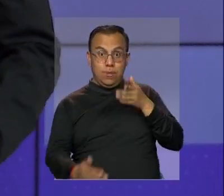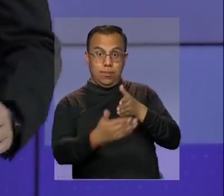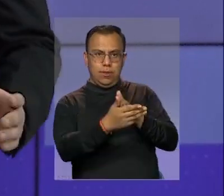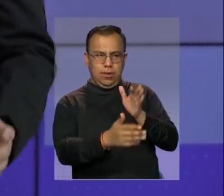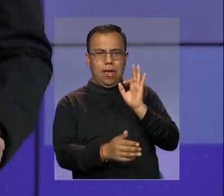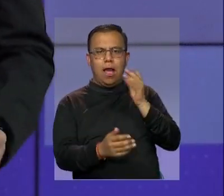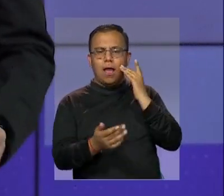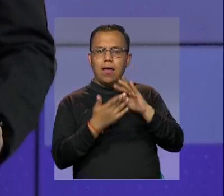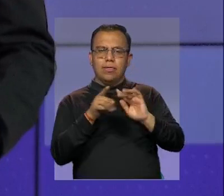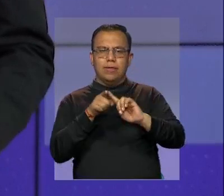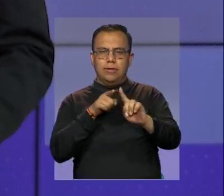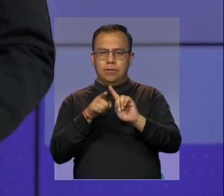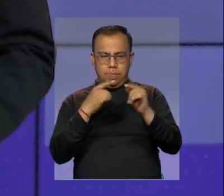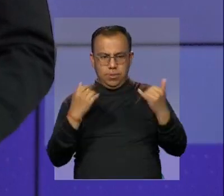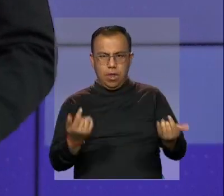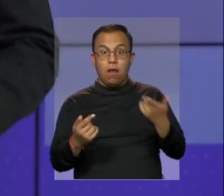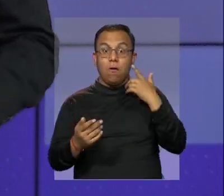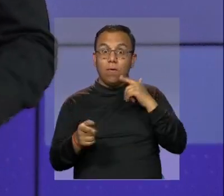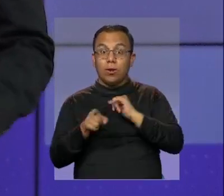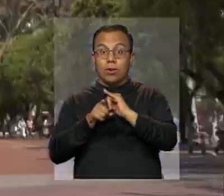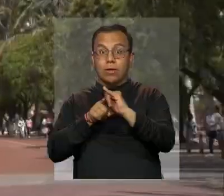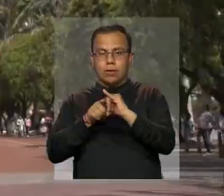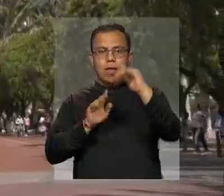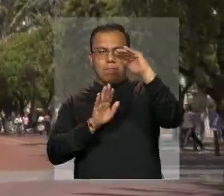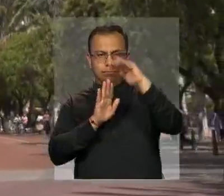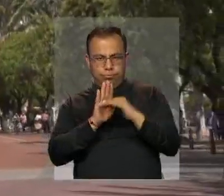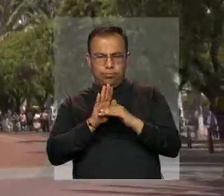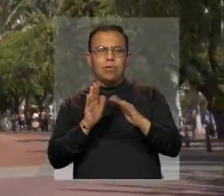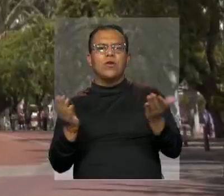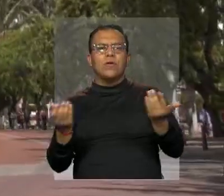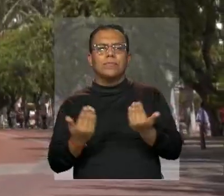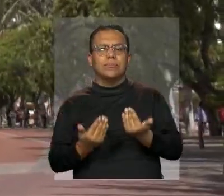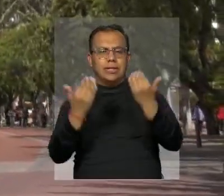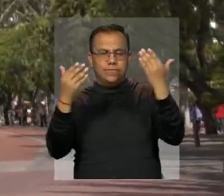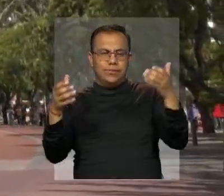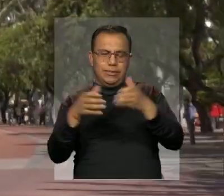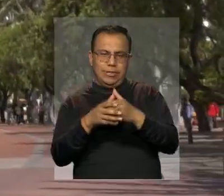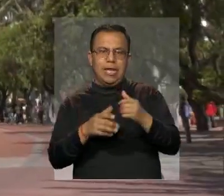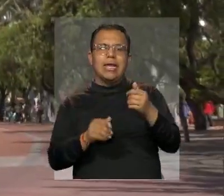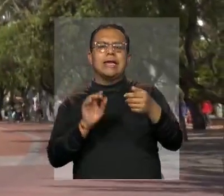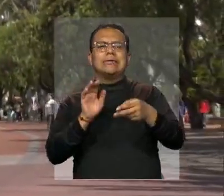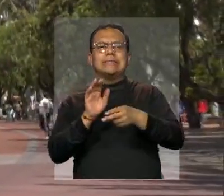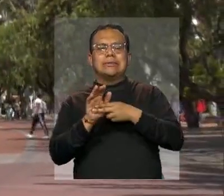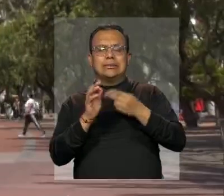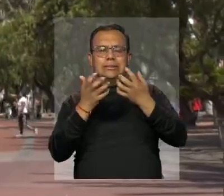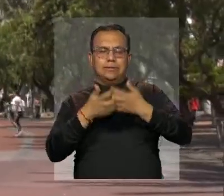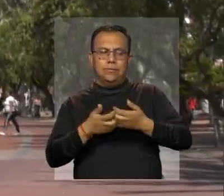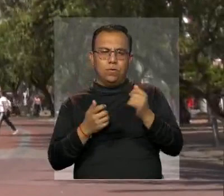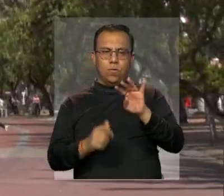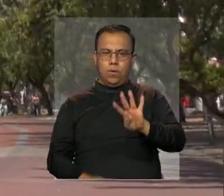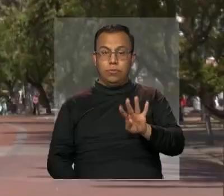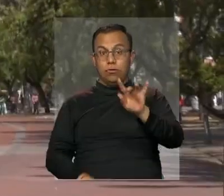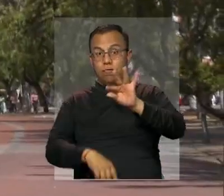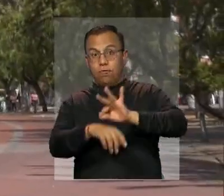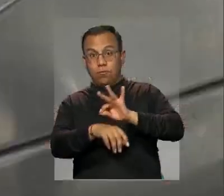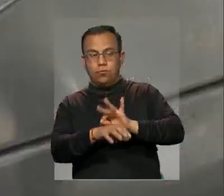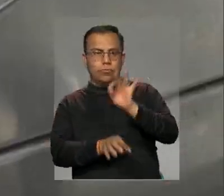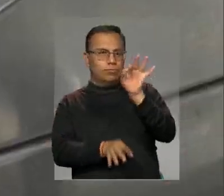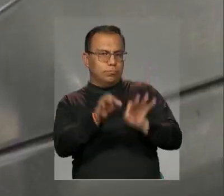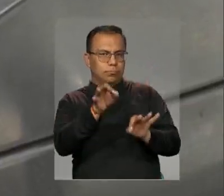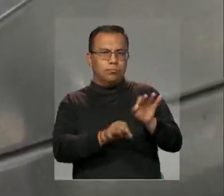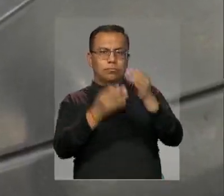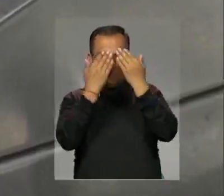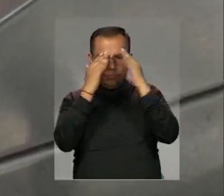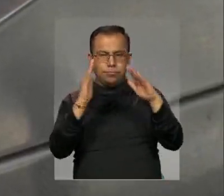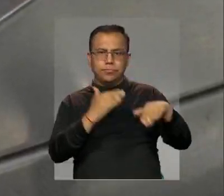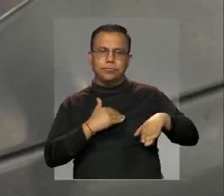interpuesta a Transmilenio, la tarifa del pasaje bajará para la población beneficiaria del Sisbén 4. Cancino, junto a la Fundación de Justicia y Democracia